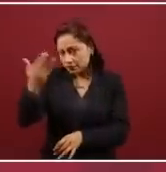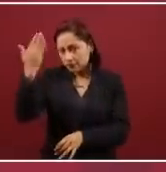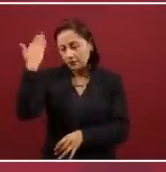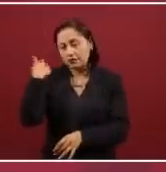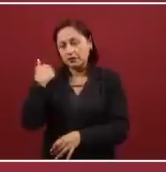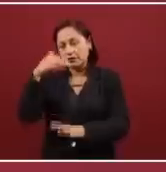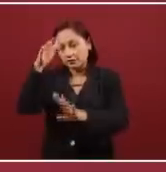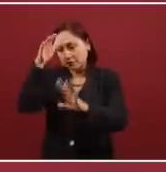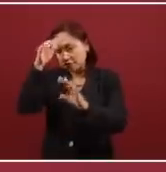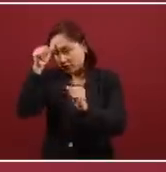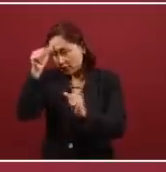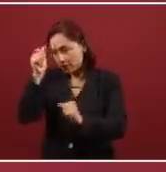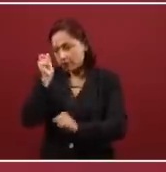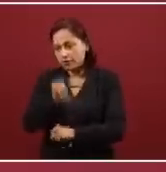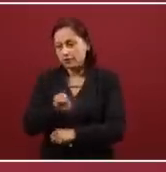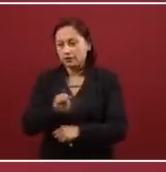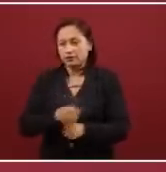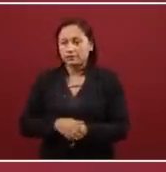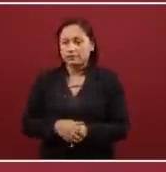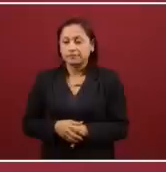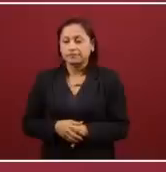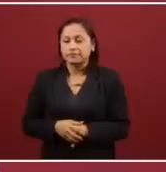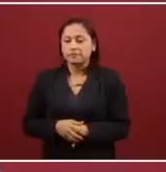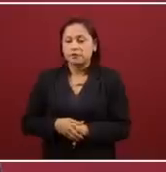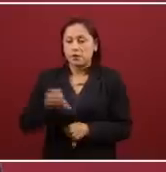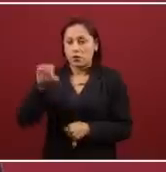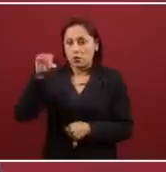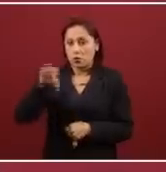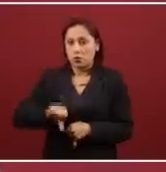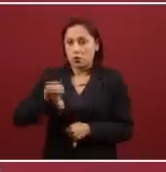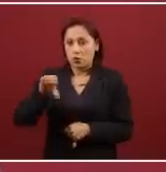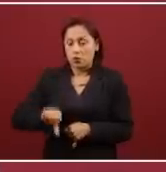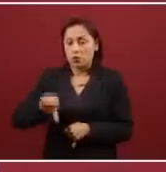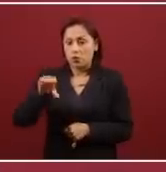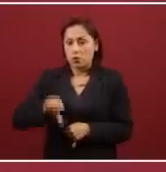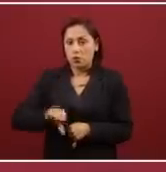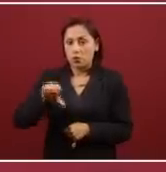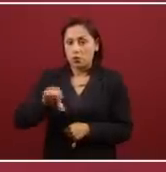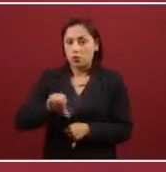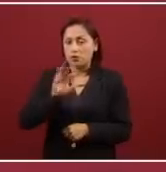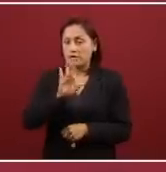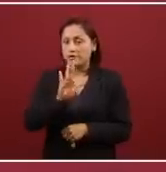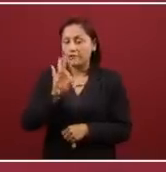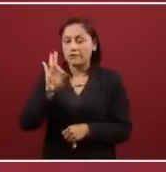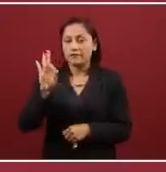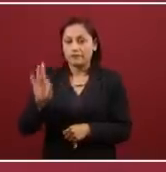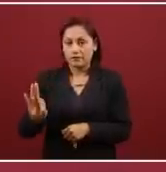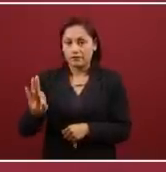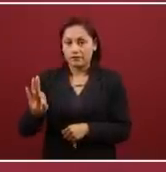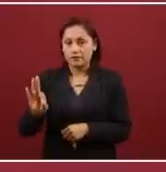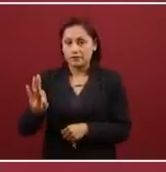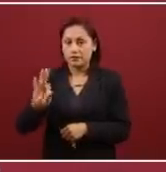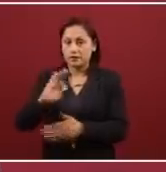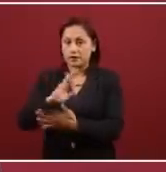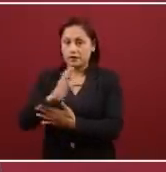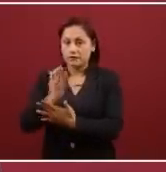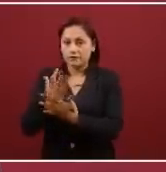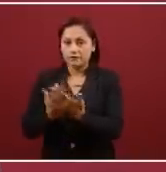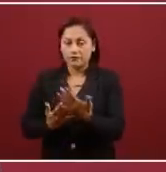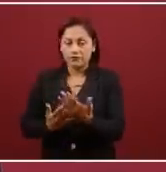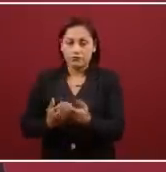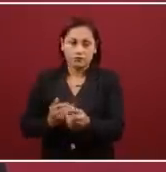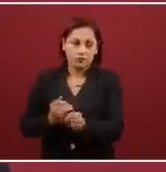que para el día de hoy iba a estar el dictamen